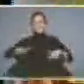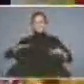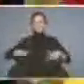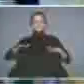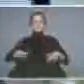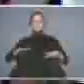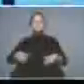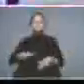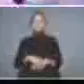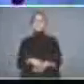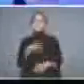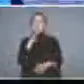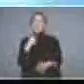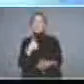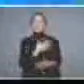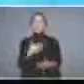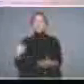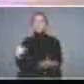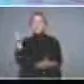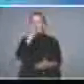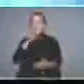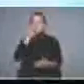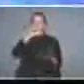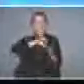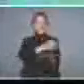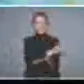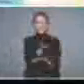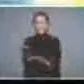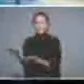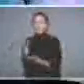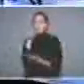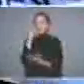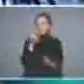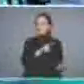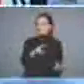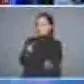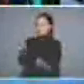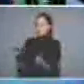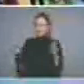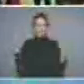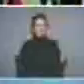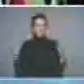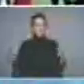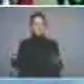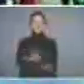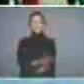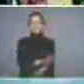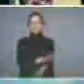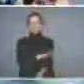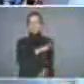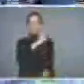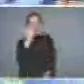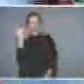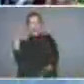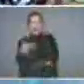Y ella empieza a cantarle a mi ciudad y veo como mi gente me hace temblar. No